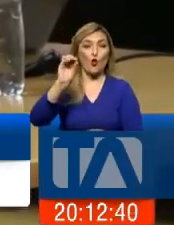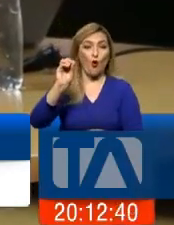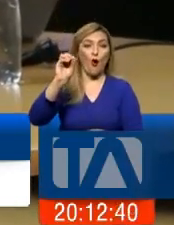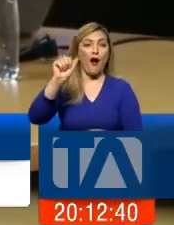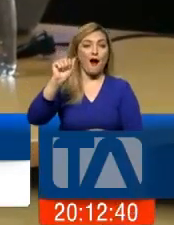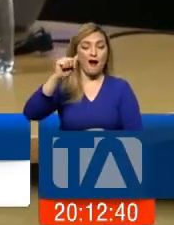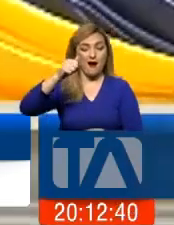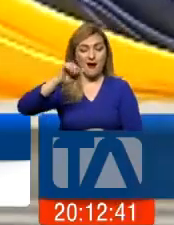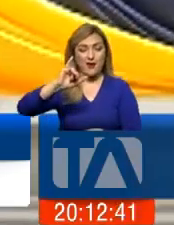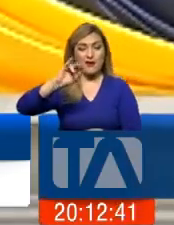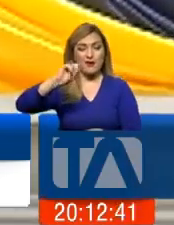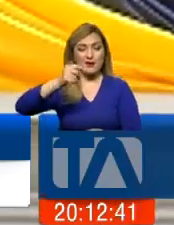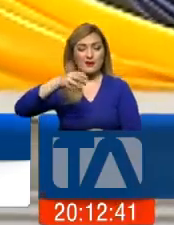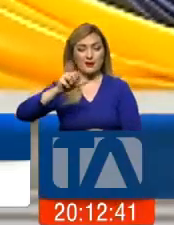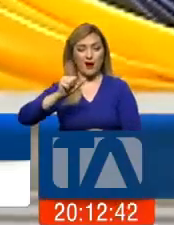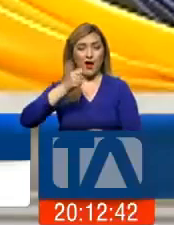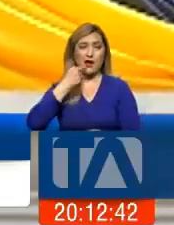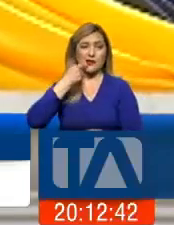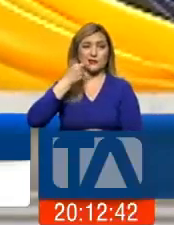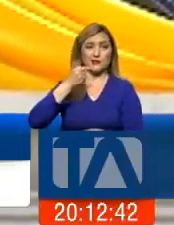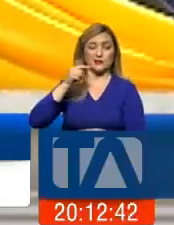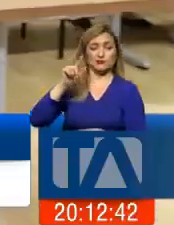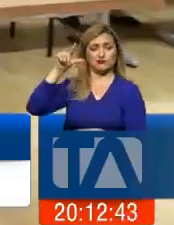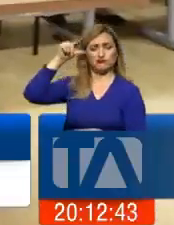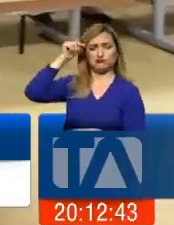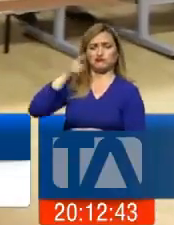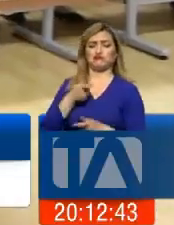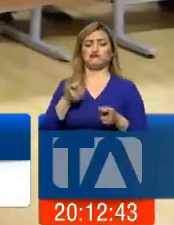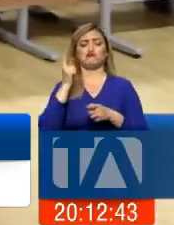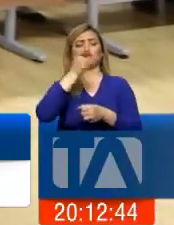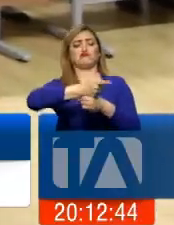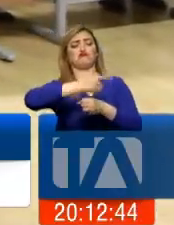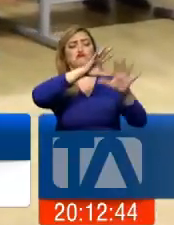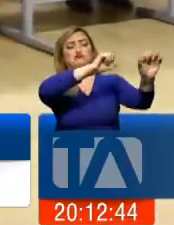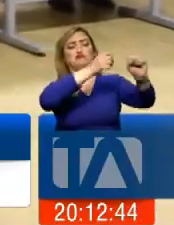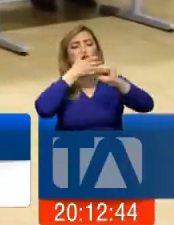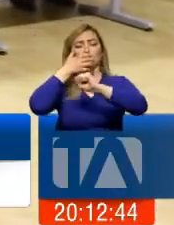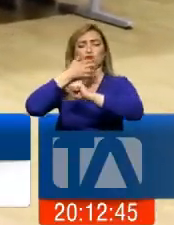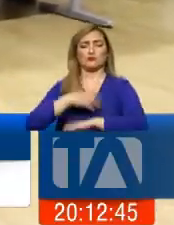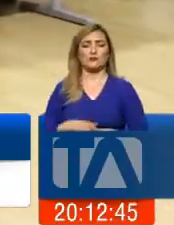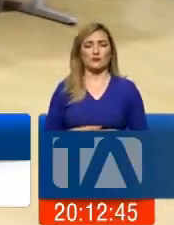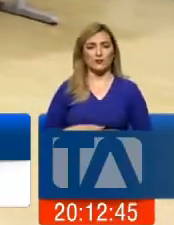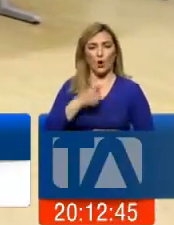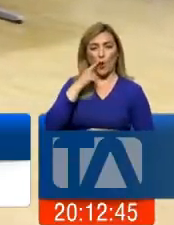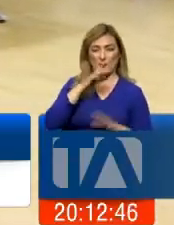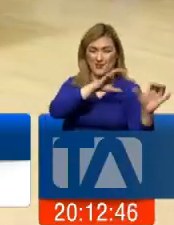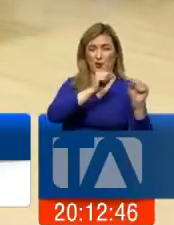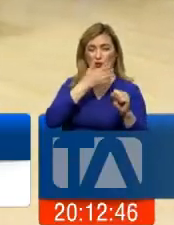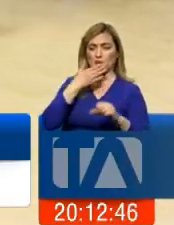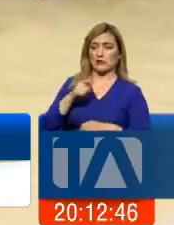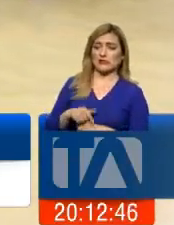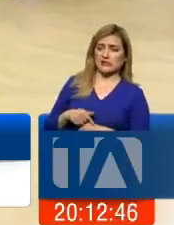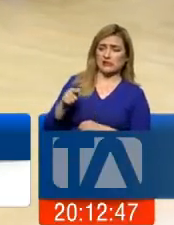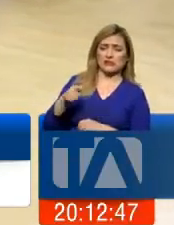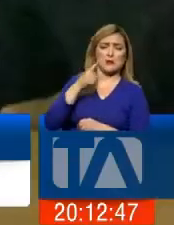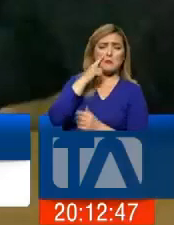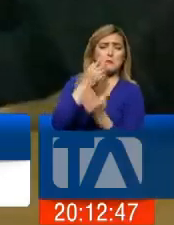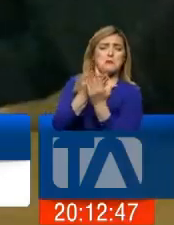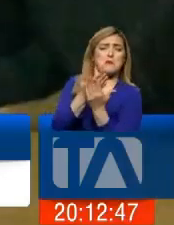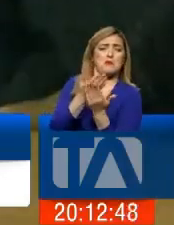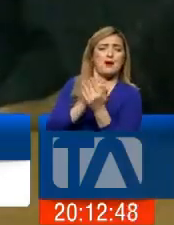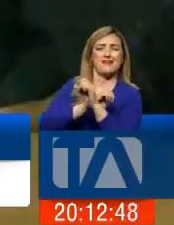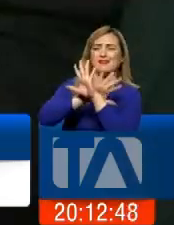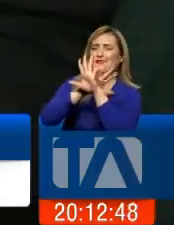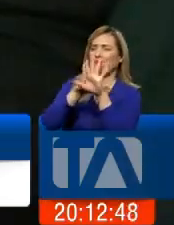aseguró que el secuestro fue orquestado por el Estado ecuatoriano. Por su lado, la defensa de Balda aseguró que la materialidad del delito está probada y